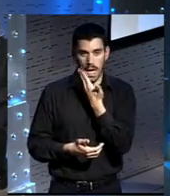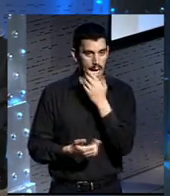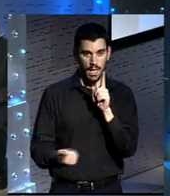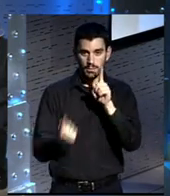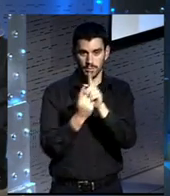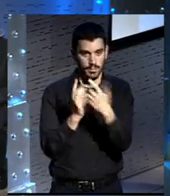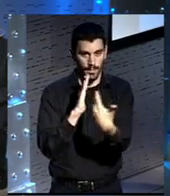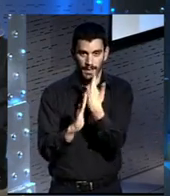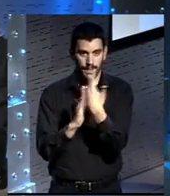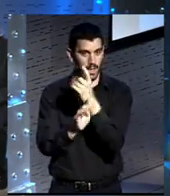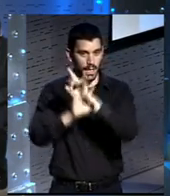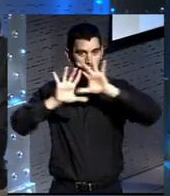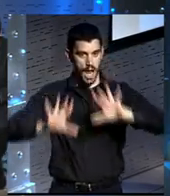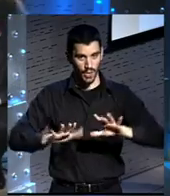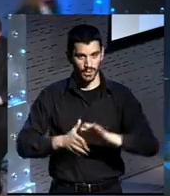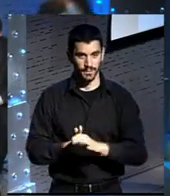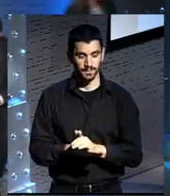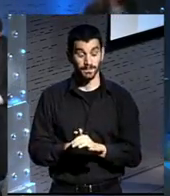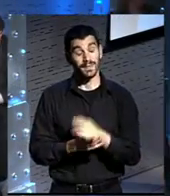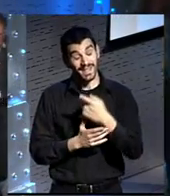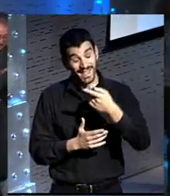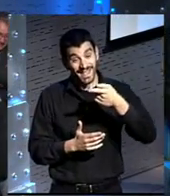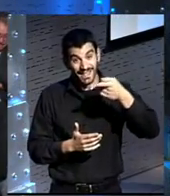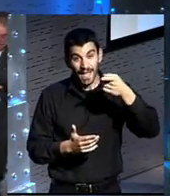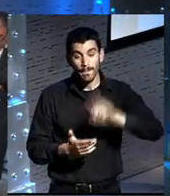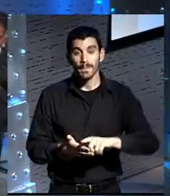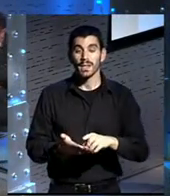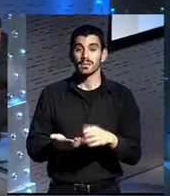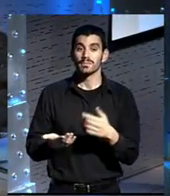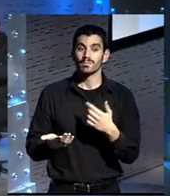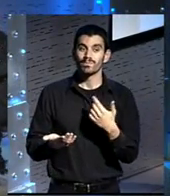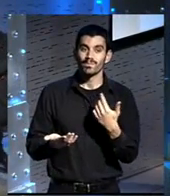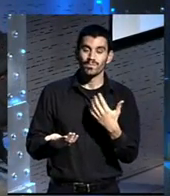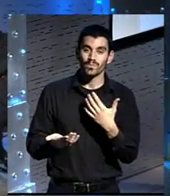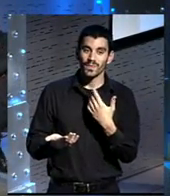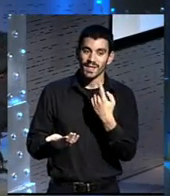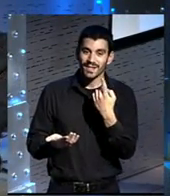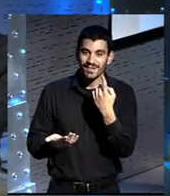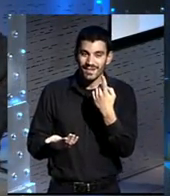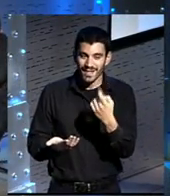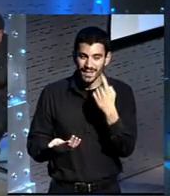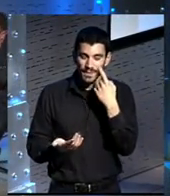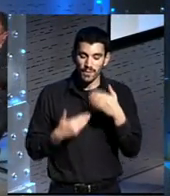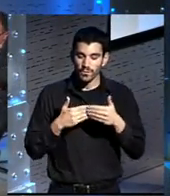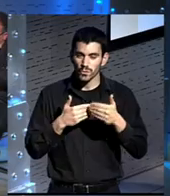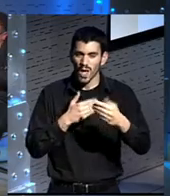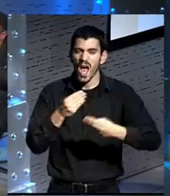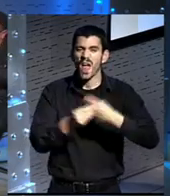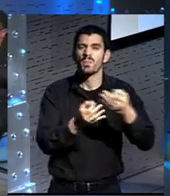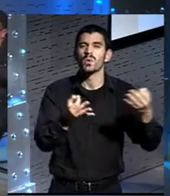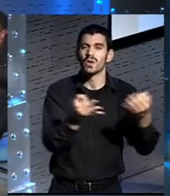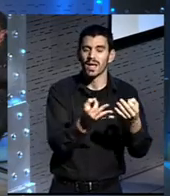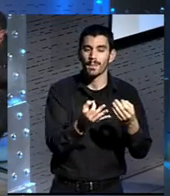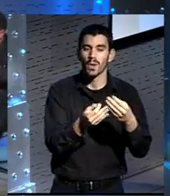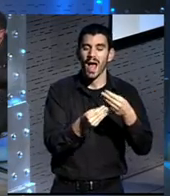persona. Y luego, aparte de redefinir qué se va a hacer, también se va a redefinir cómo se